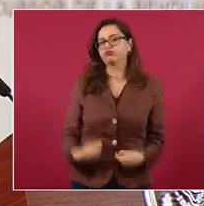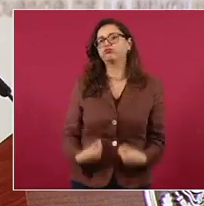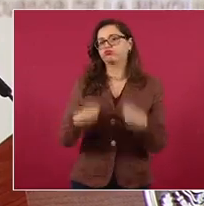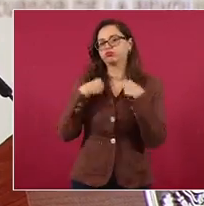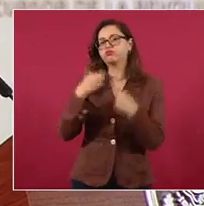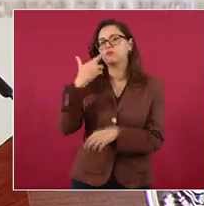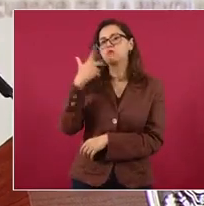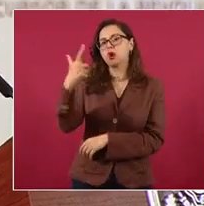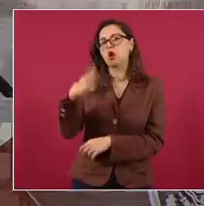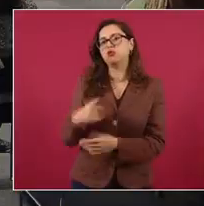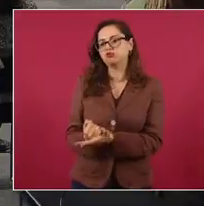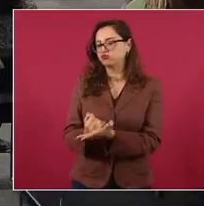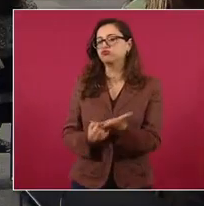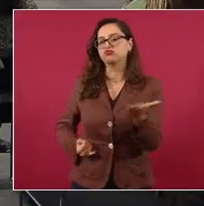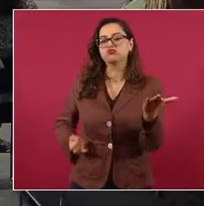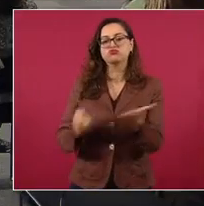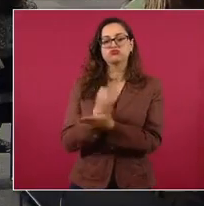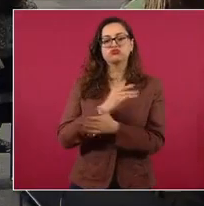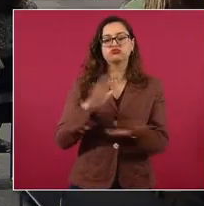están decidiendo